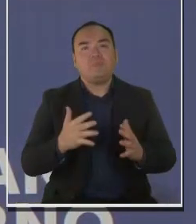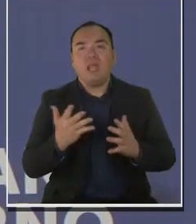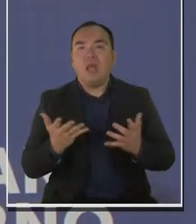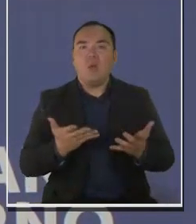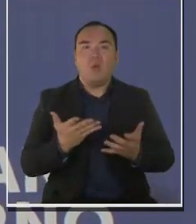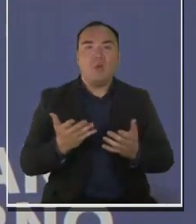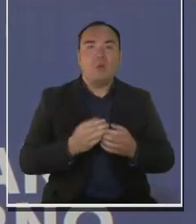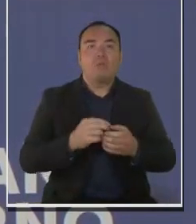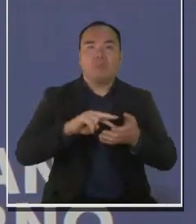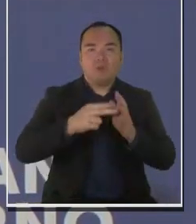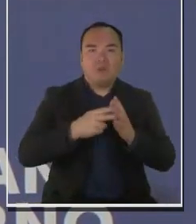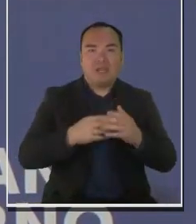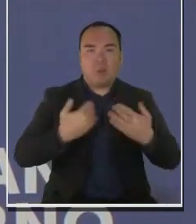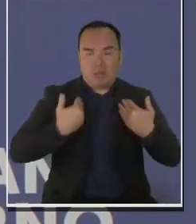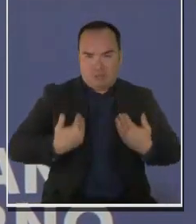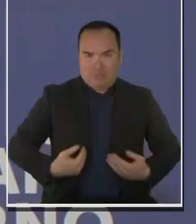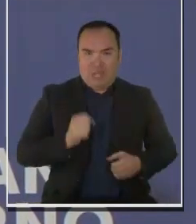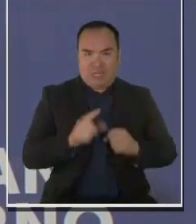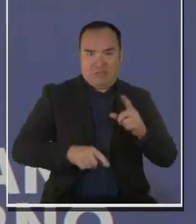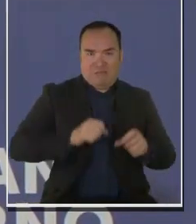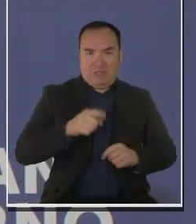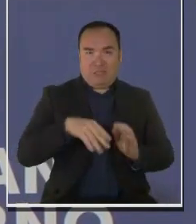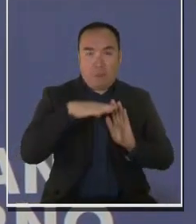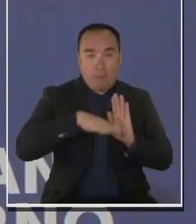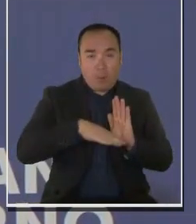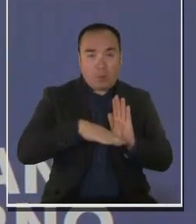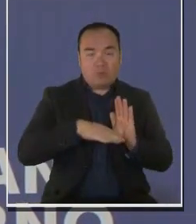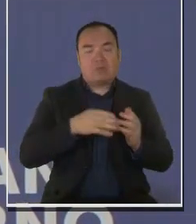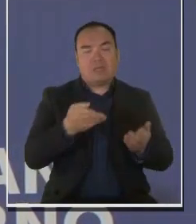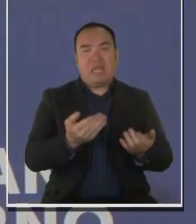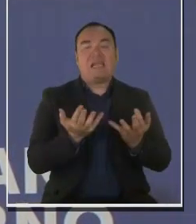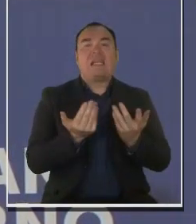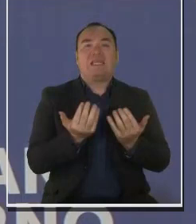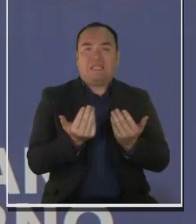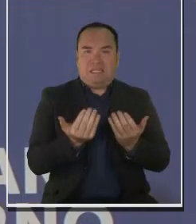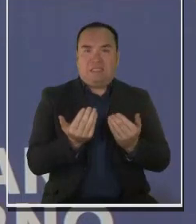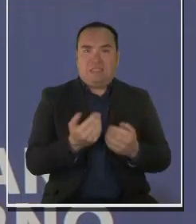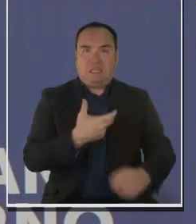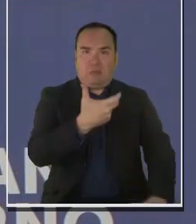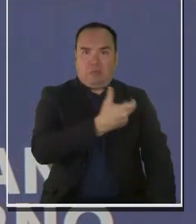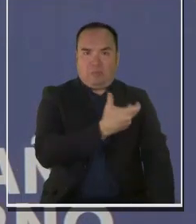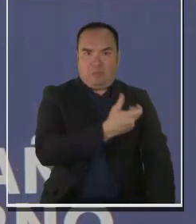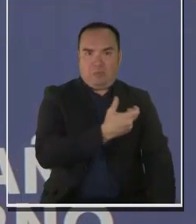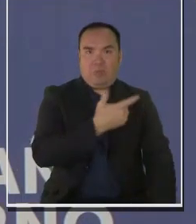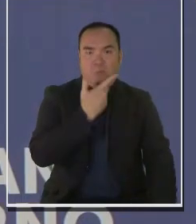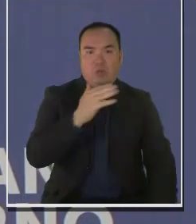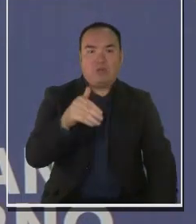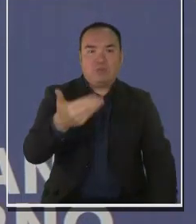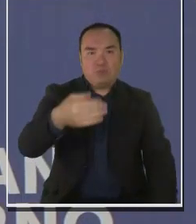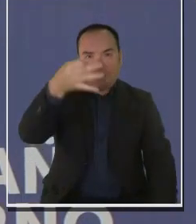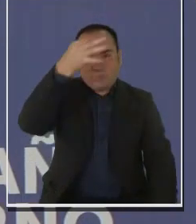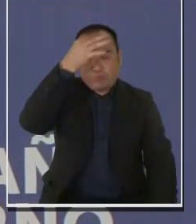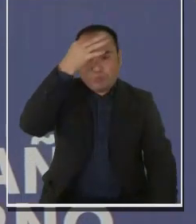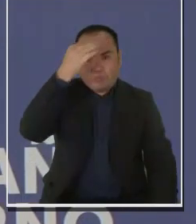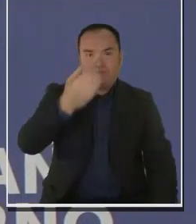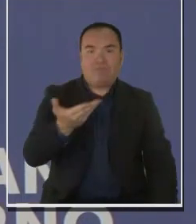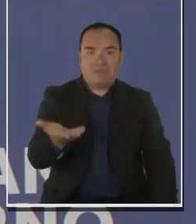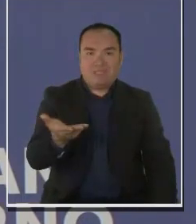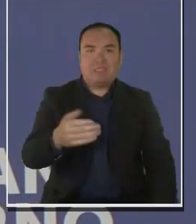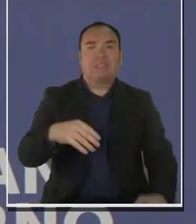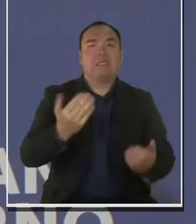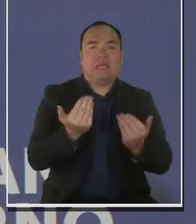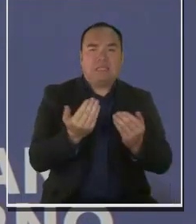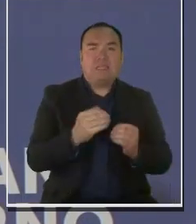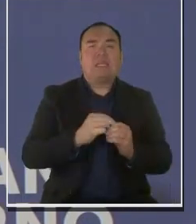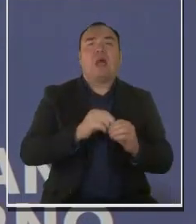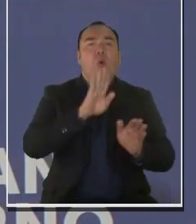como inmunosupresión que requirieran, en el fondo, si es que se enferman, van a requerir de cuidados intensivos y que en el